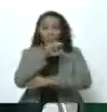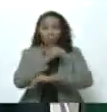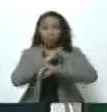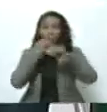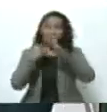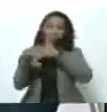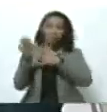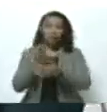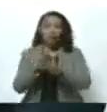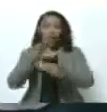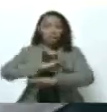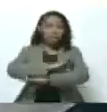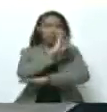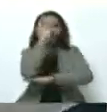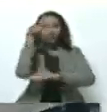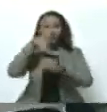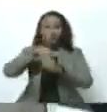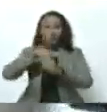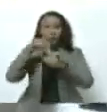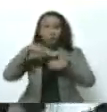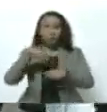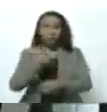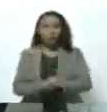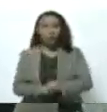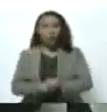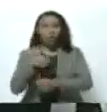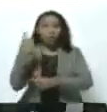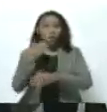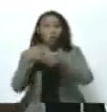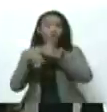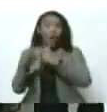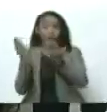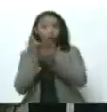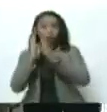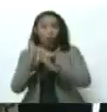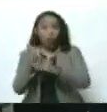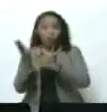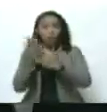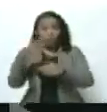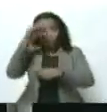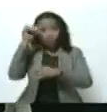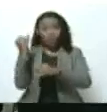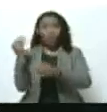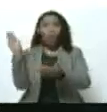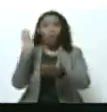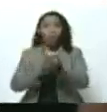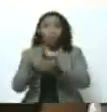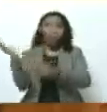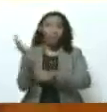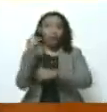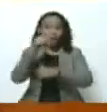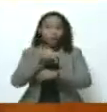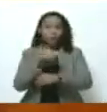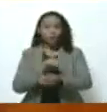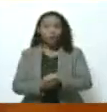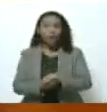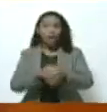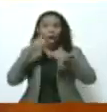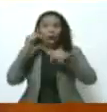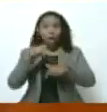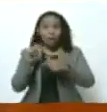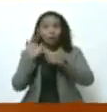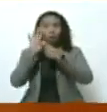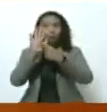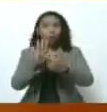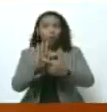¿Están todo el día acá? Están todo el día. Solo van a las escuelas, reciben y después regresan aquí. Aquí le